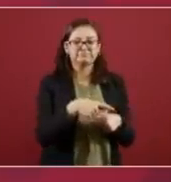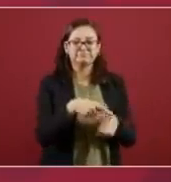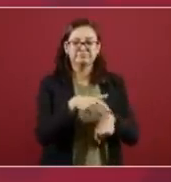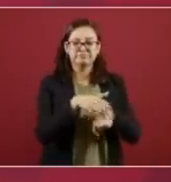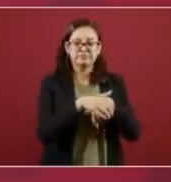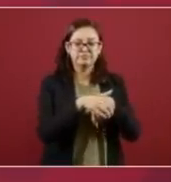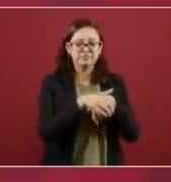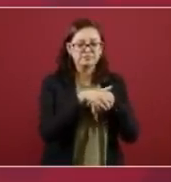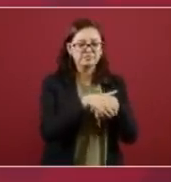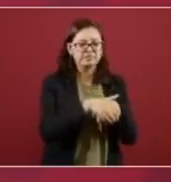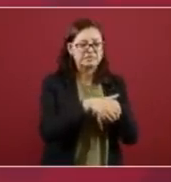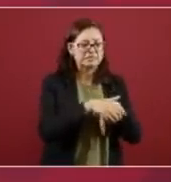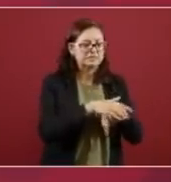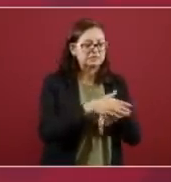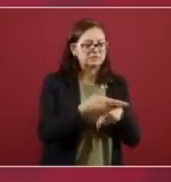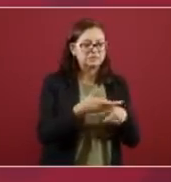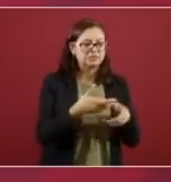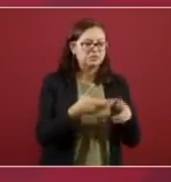cargos